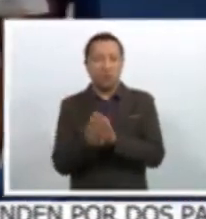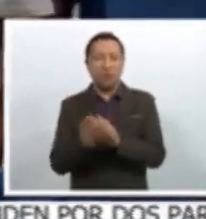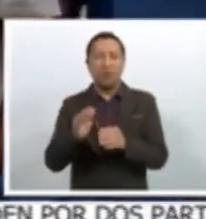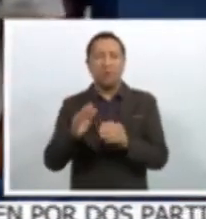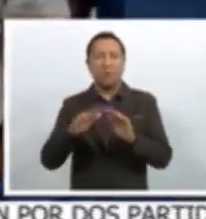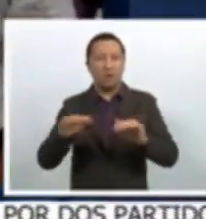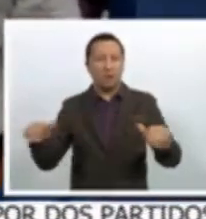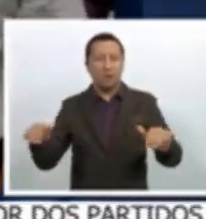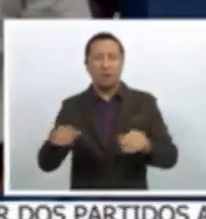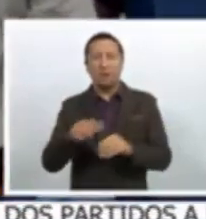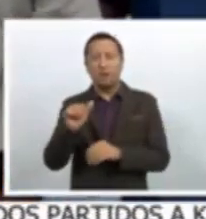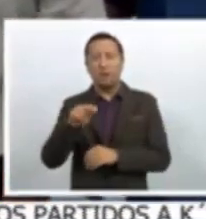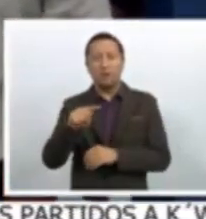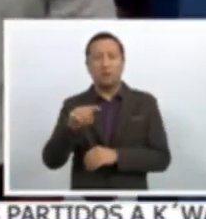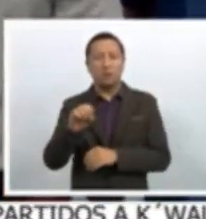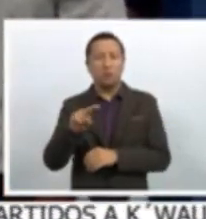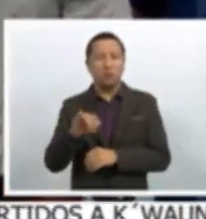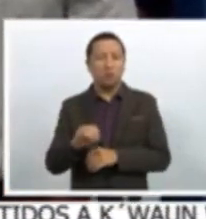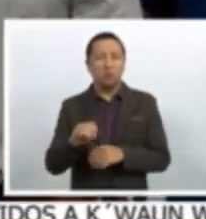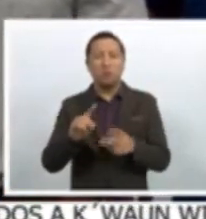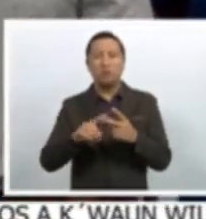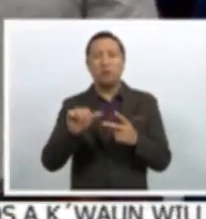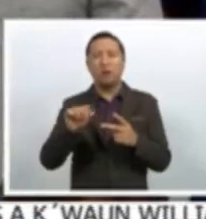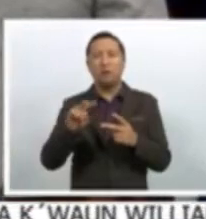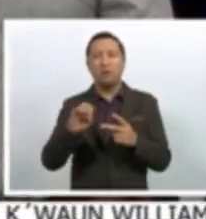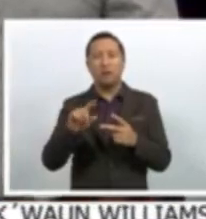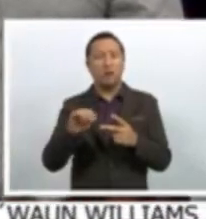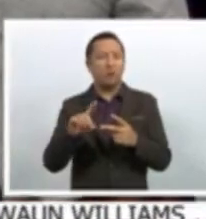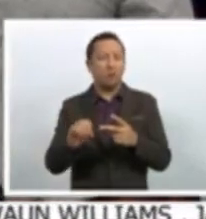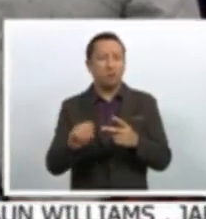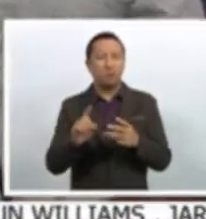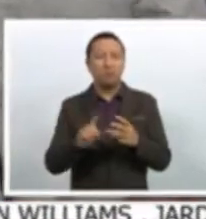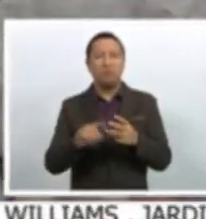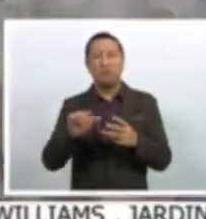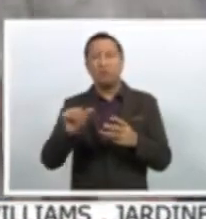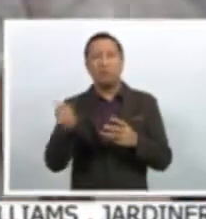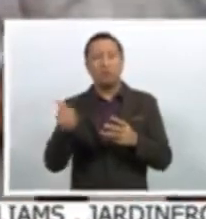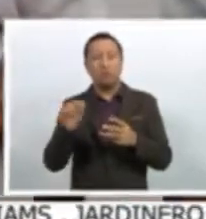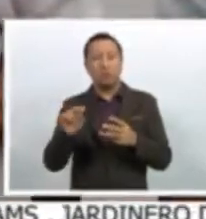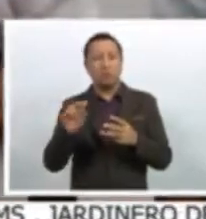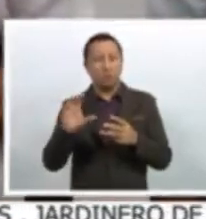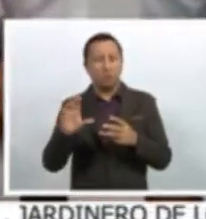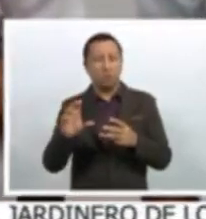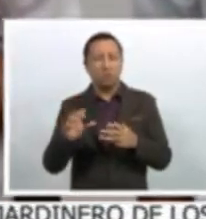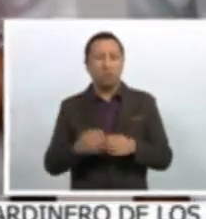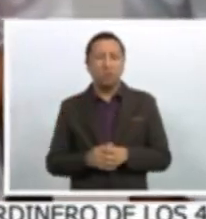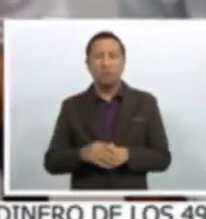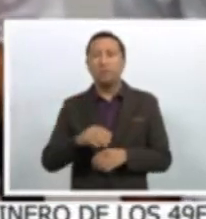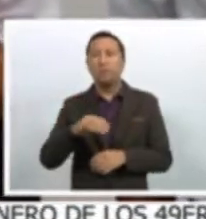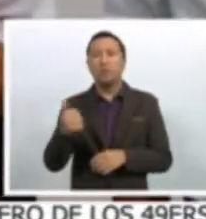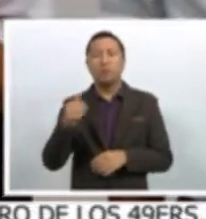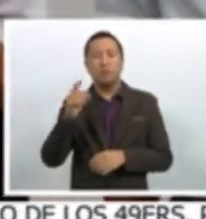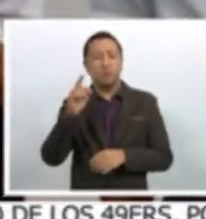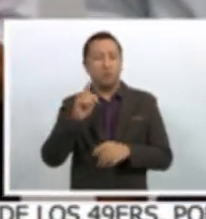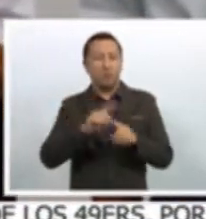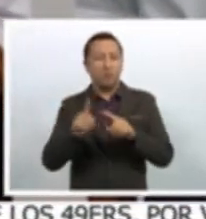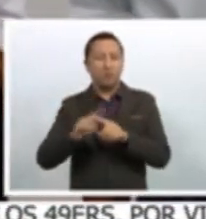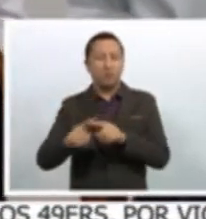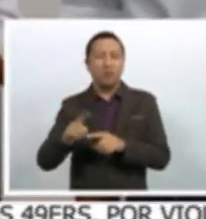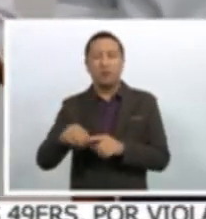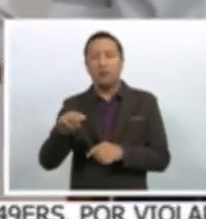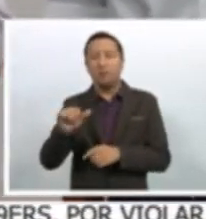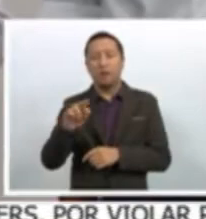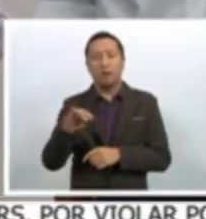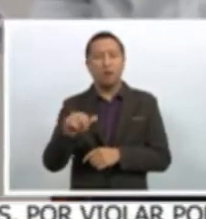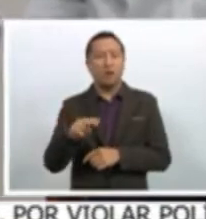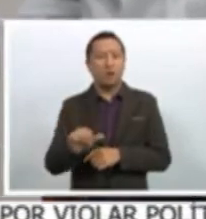Zen, Antonio Barceló Q y Abelardo Calderón Uc, mientras que en otras artesanías los premiados fueron María Contreras Hernández, David Calderón Uc y